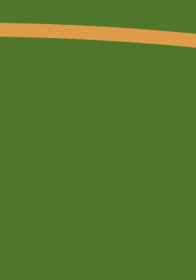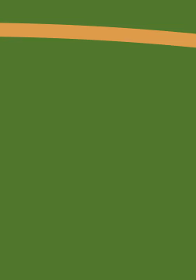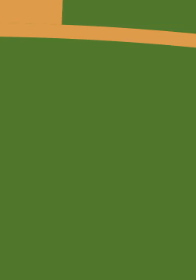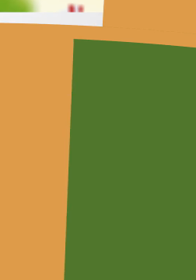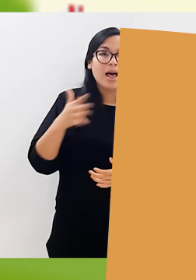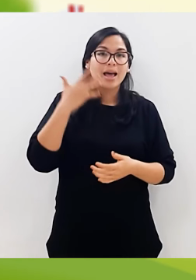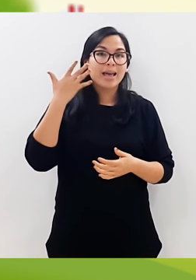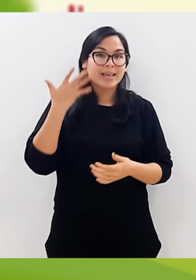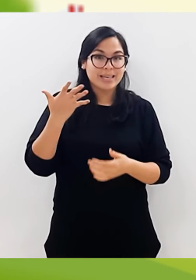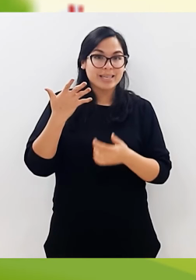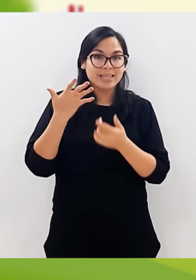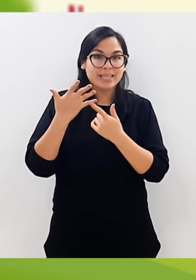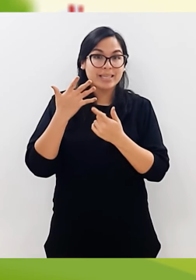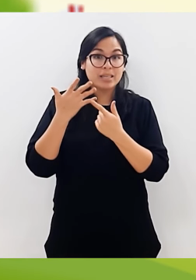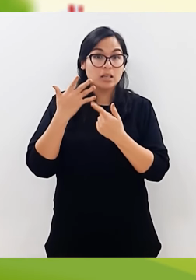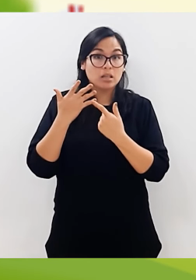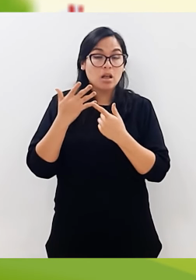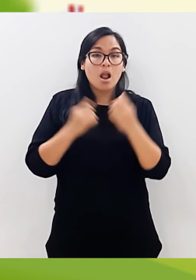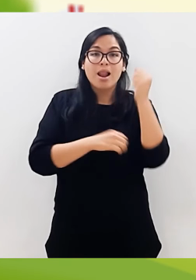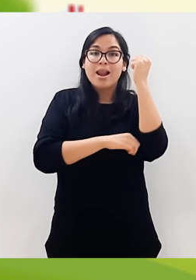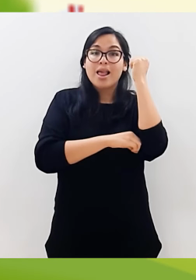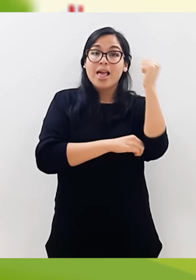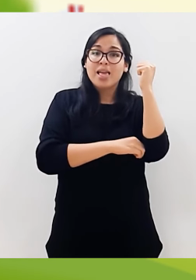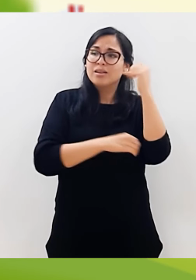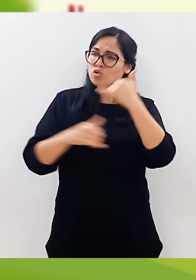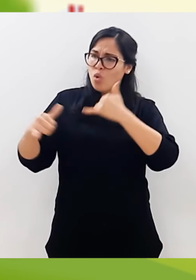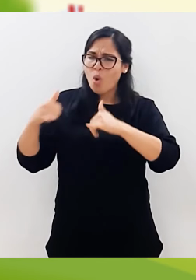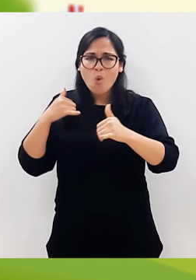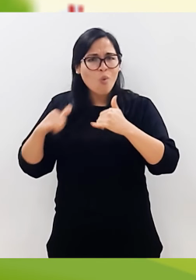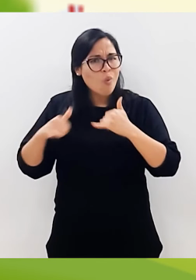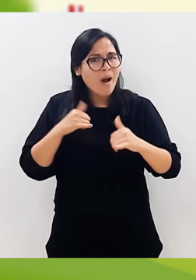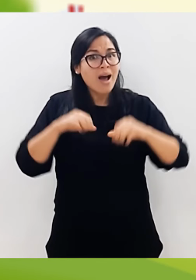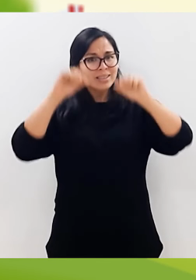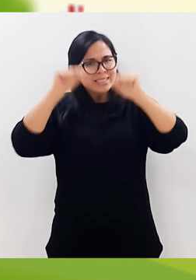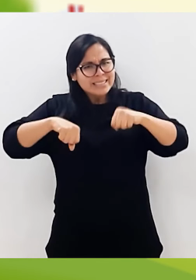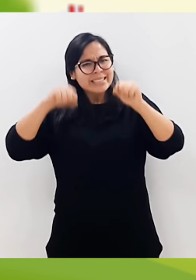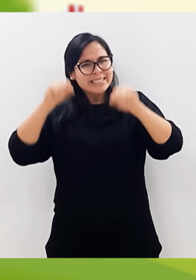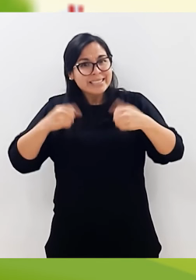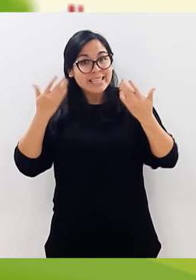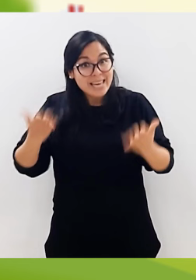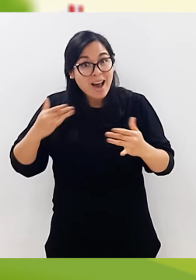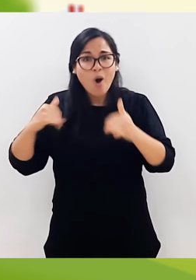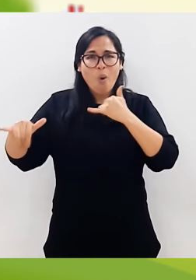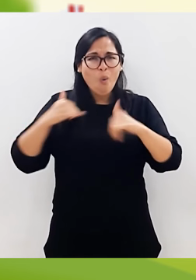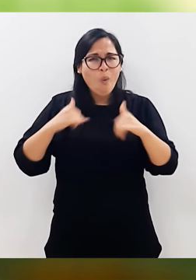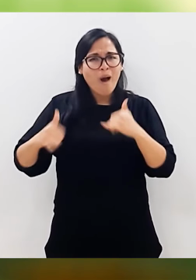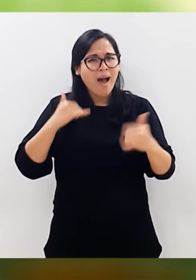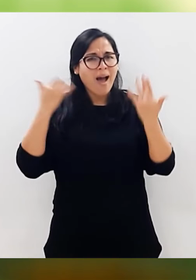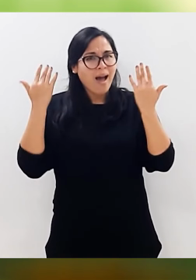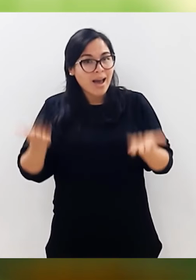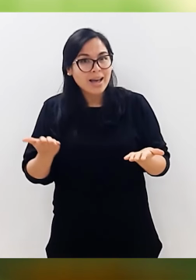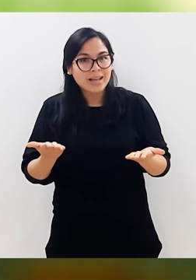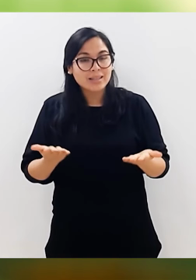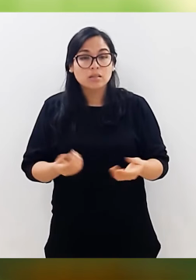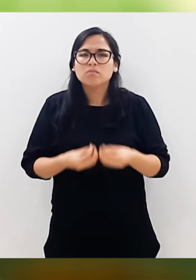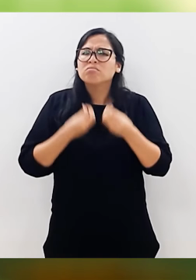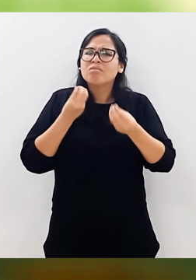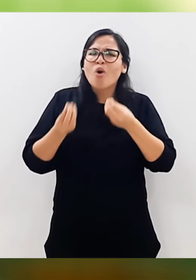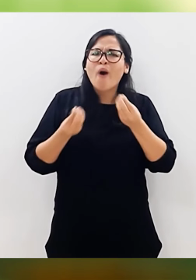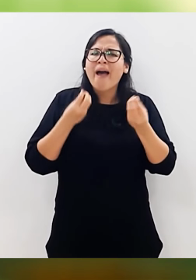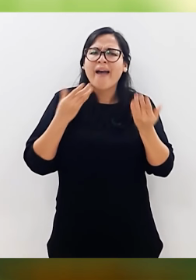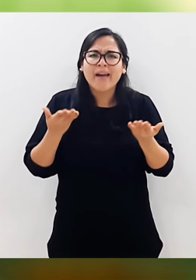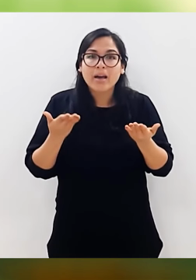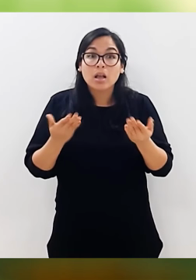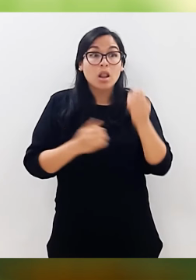El quinto de la lista es el derecho a jugar. Sí, a